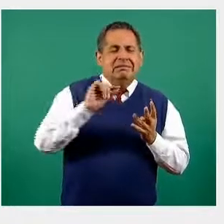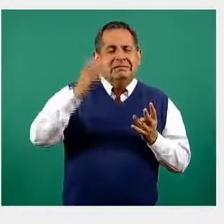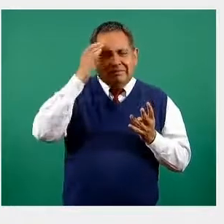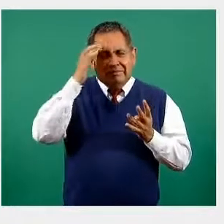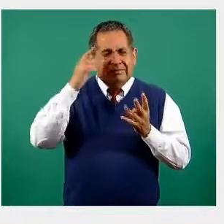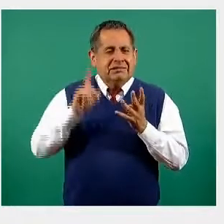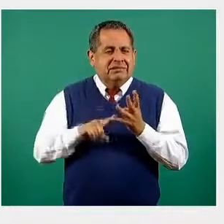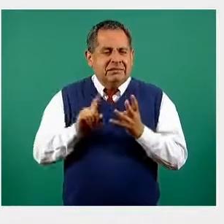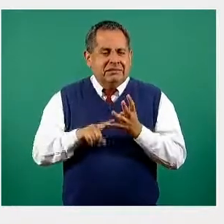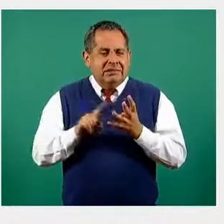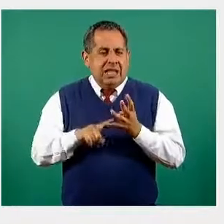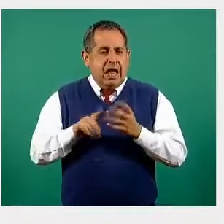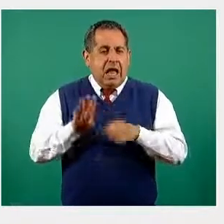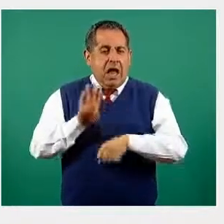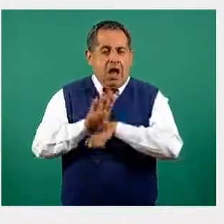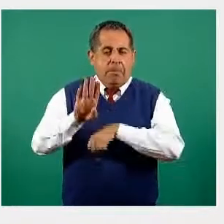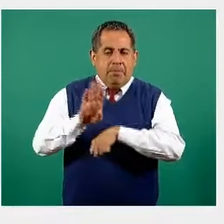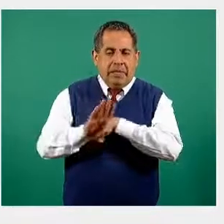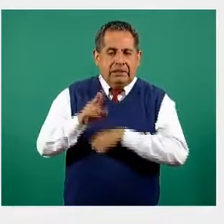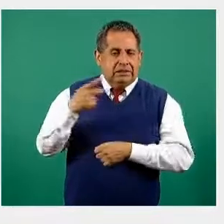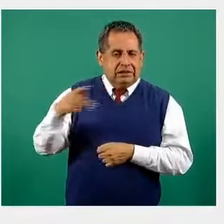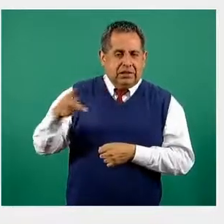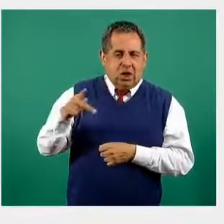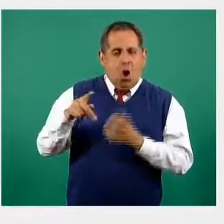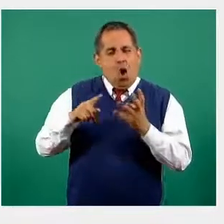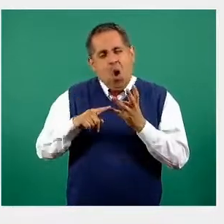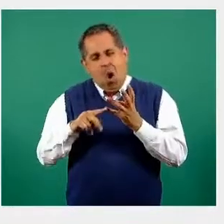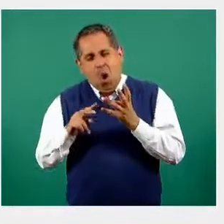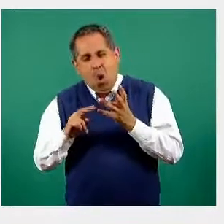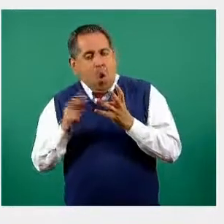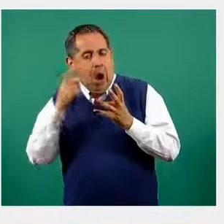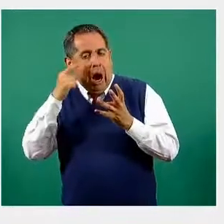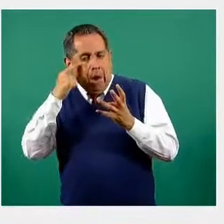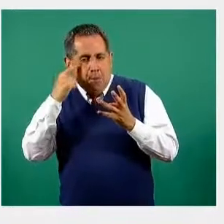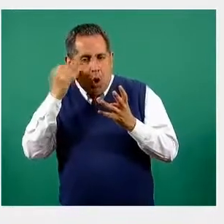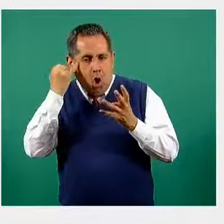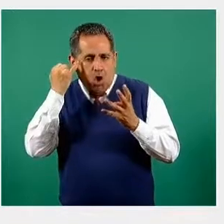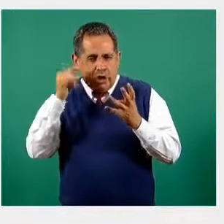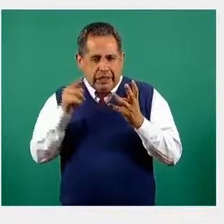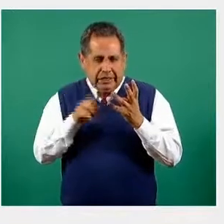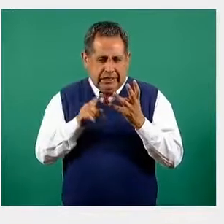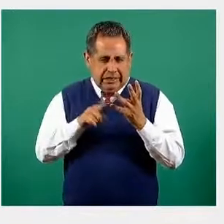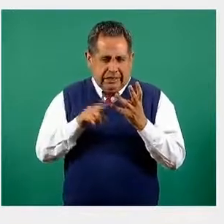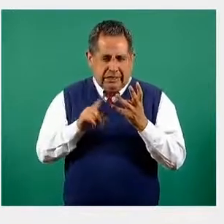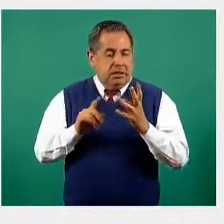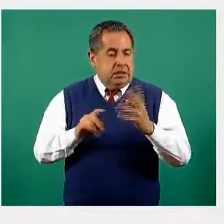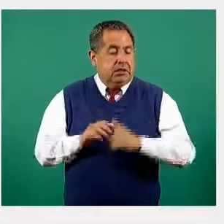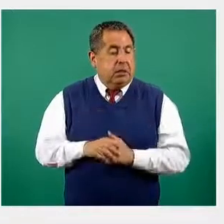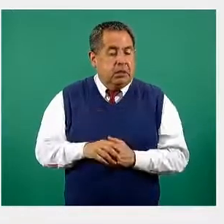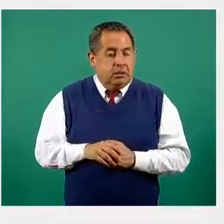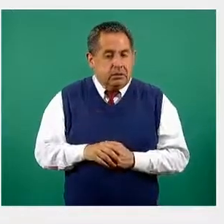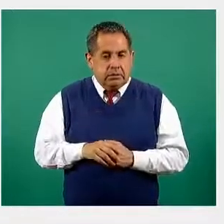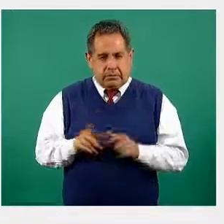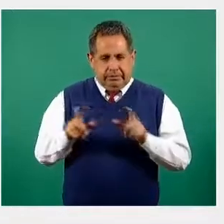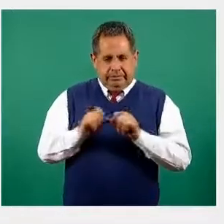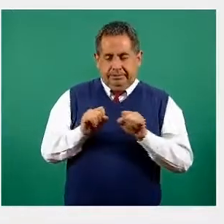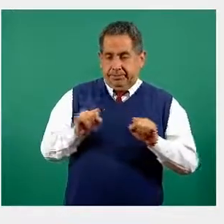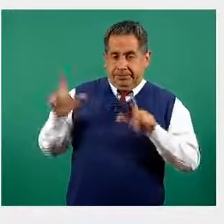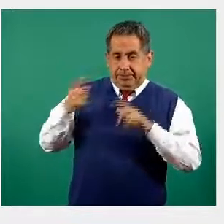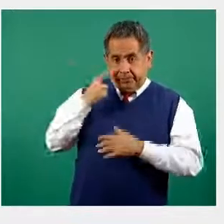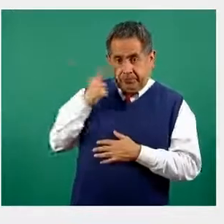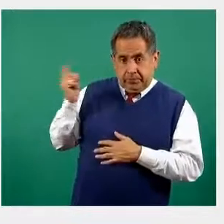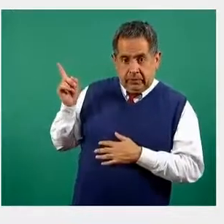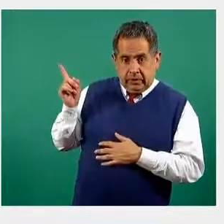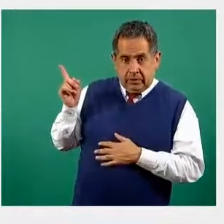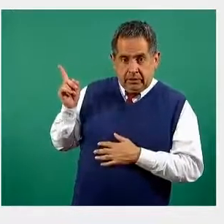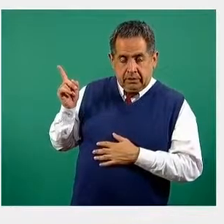variante también brasileña o variante Japón. Y bueno, aquí les presento solamente un cuadro de